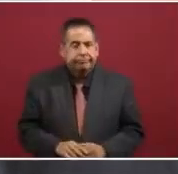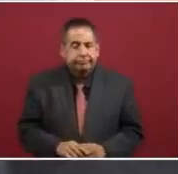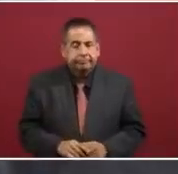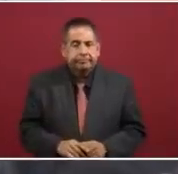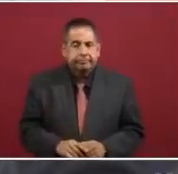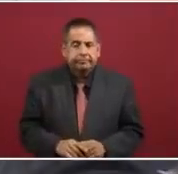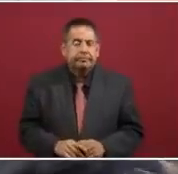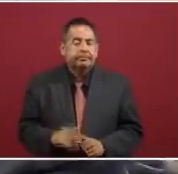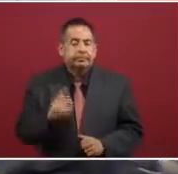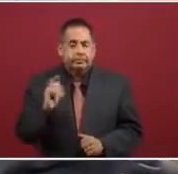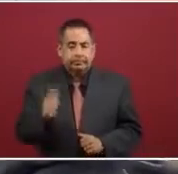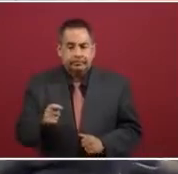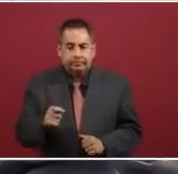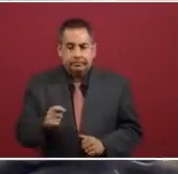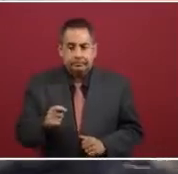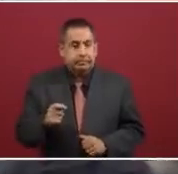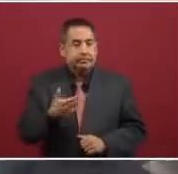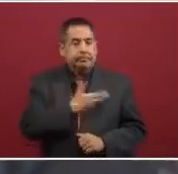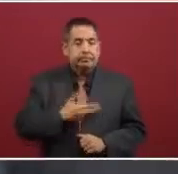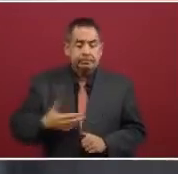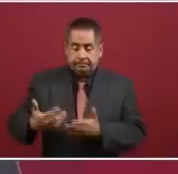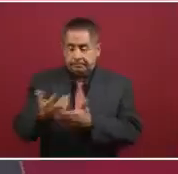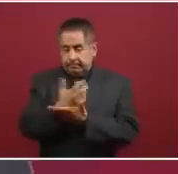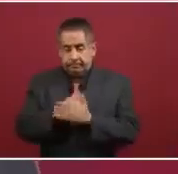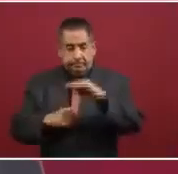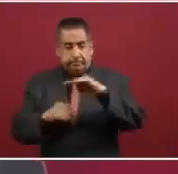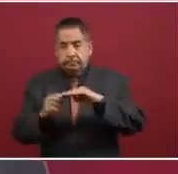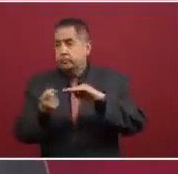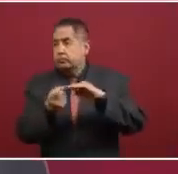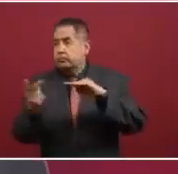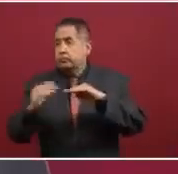que ya nadie gane más que el presidente,